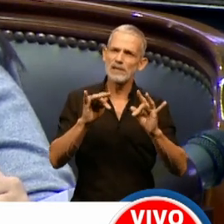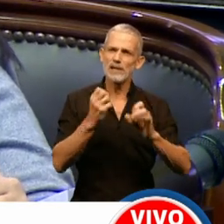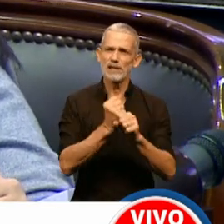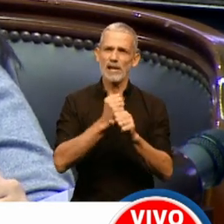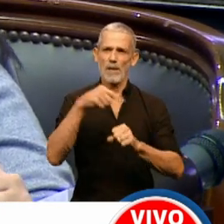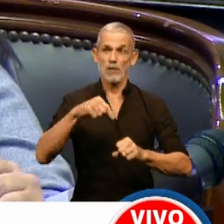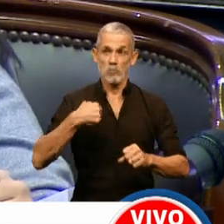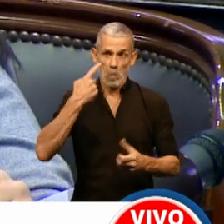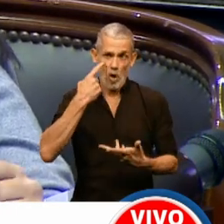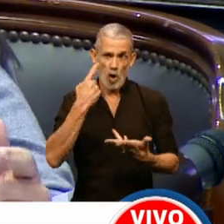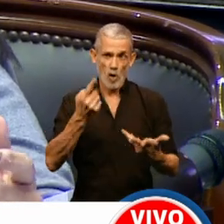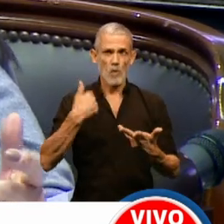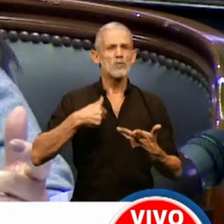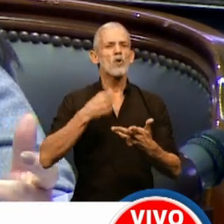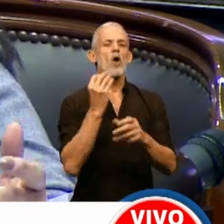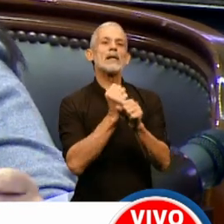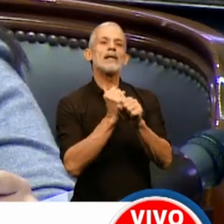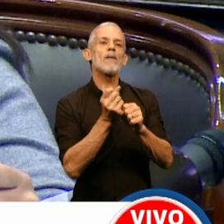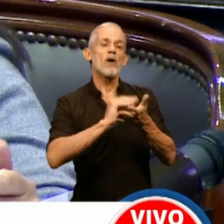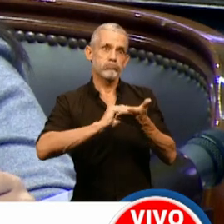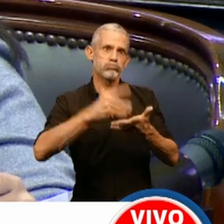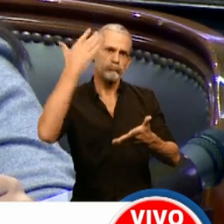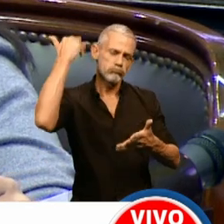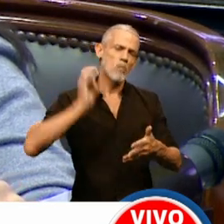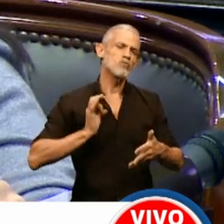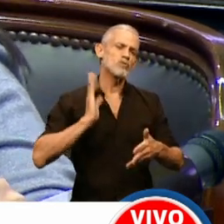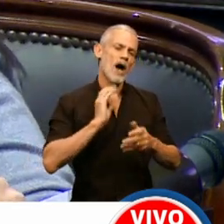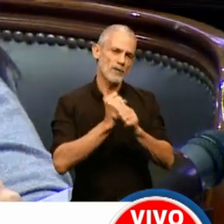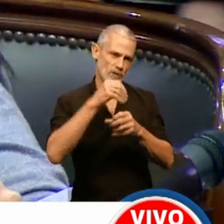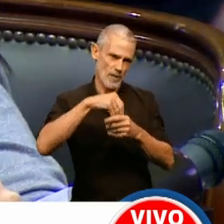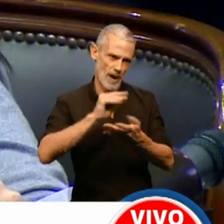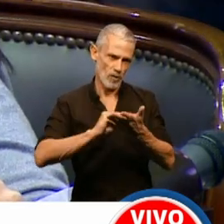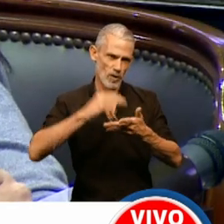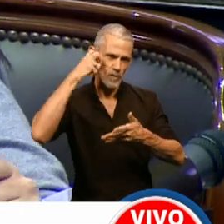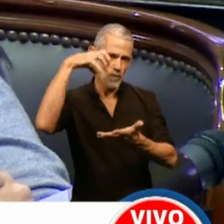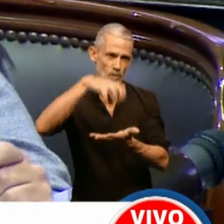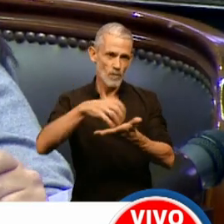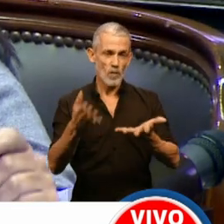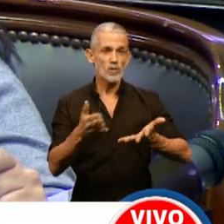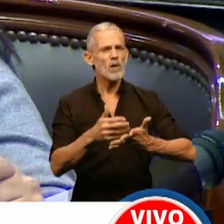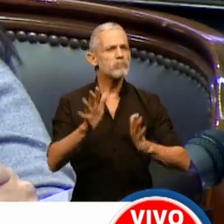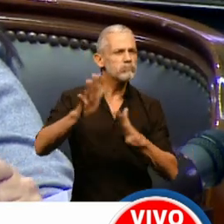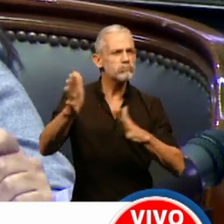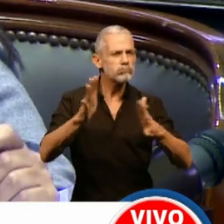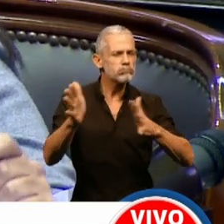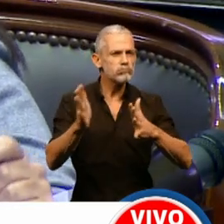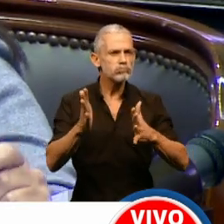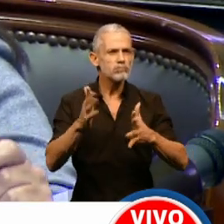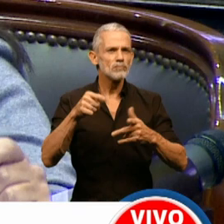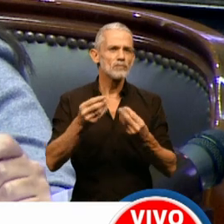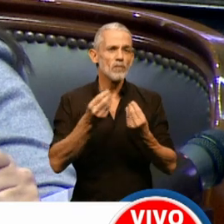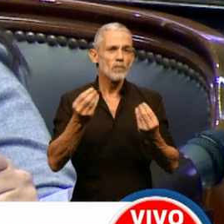que conozco porque soy empleada legislativa hace muchos años por momento es un ámbito muy